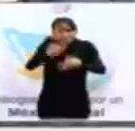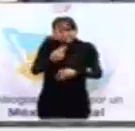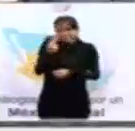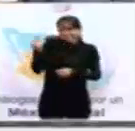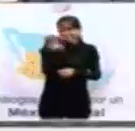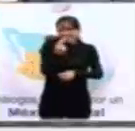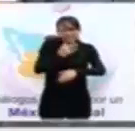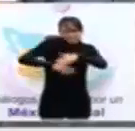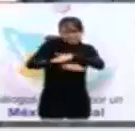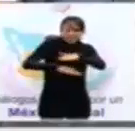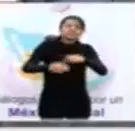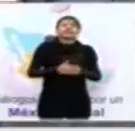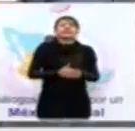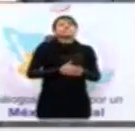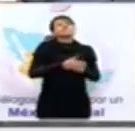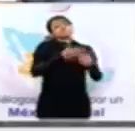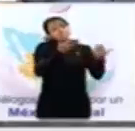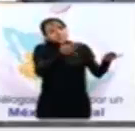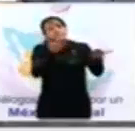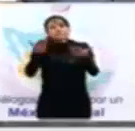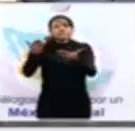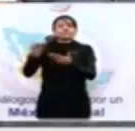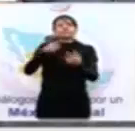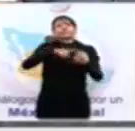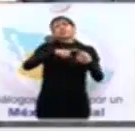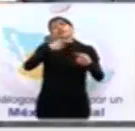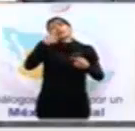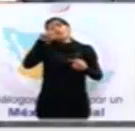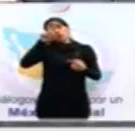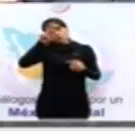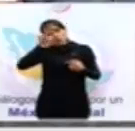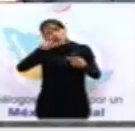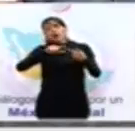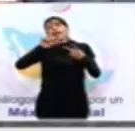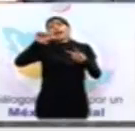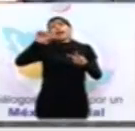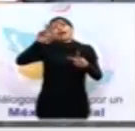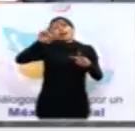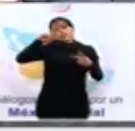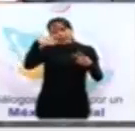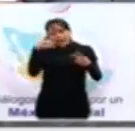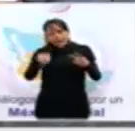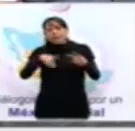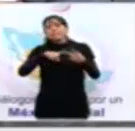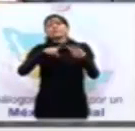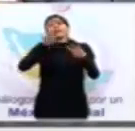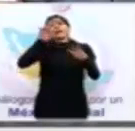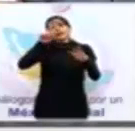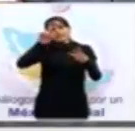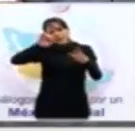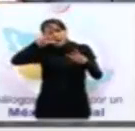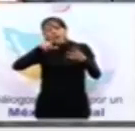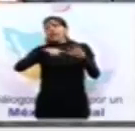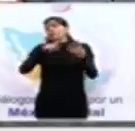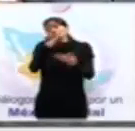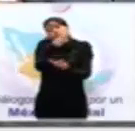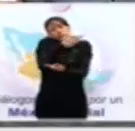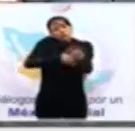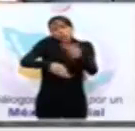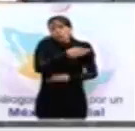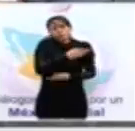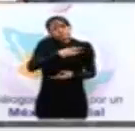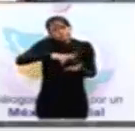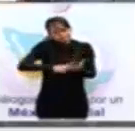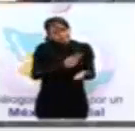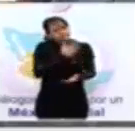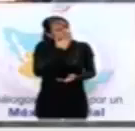tengamos. A los panelistas, Gonzalo Hernández Licona, Gloria Abraham Peralta, Héctor